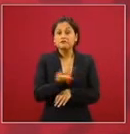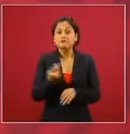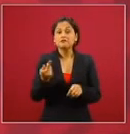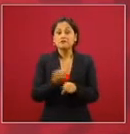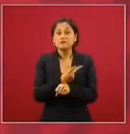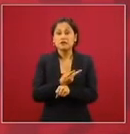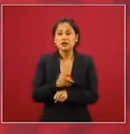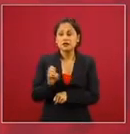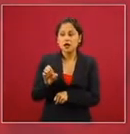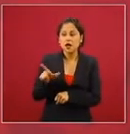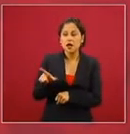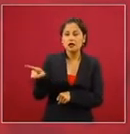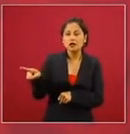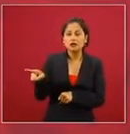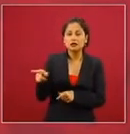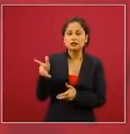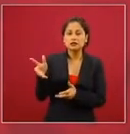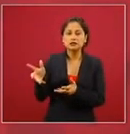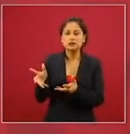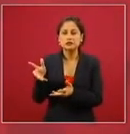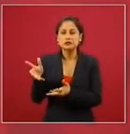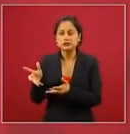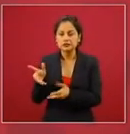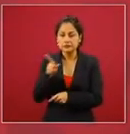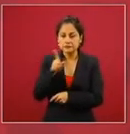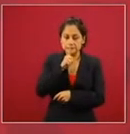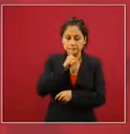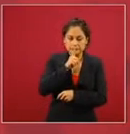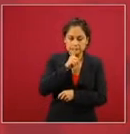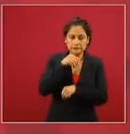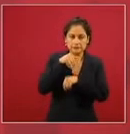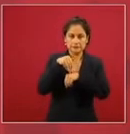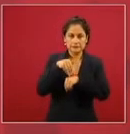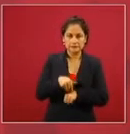y era obedecer y callar.